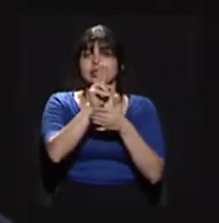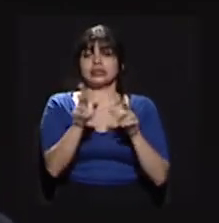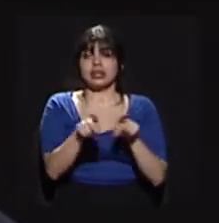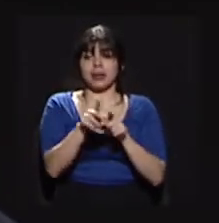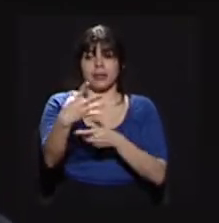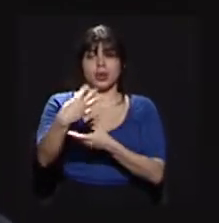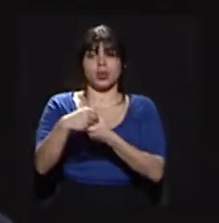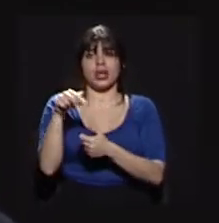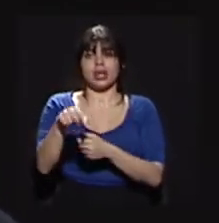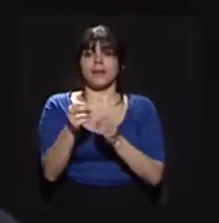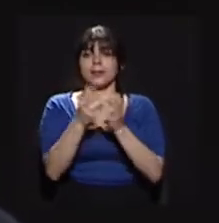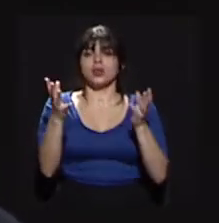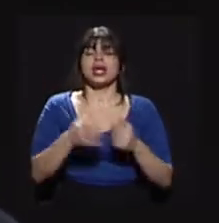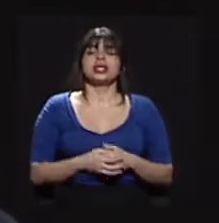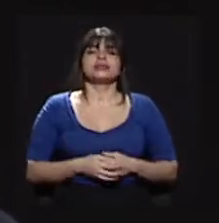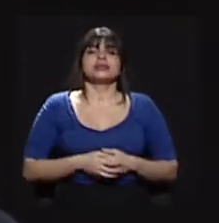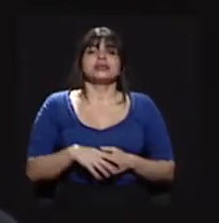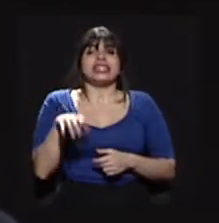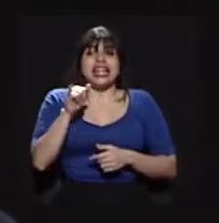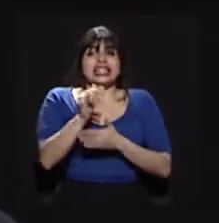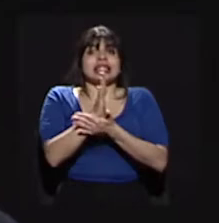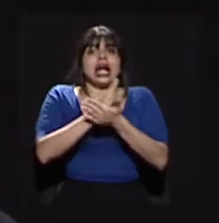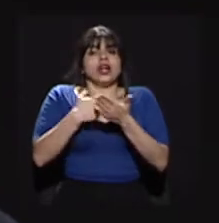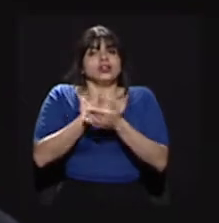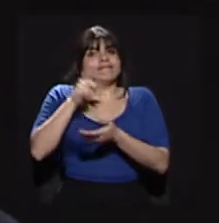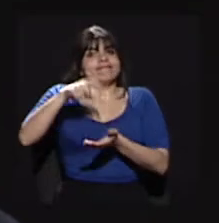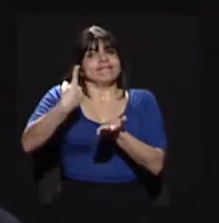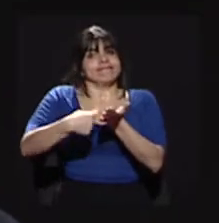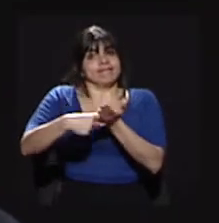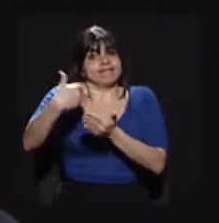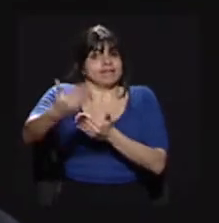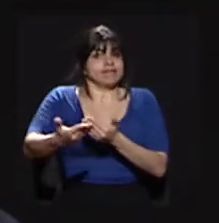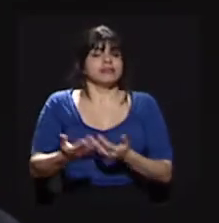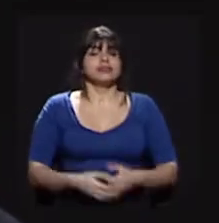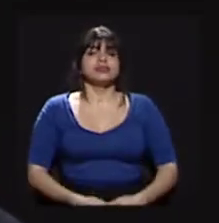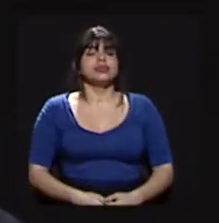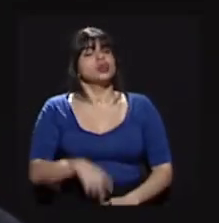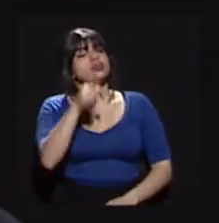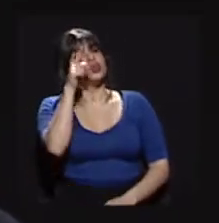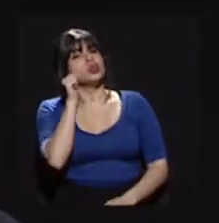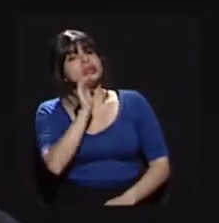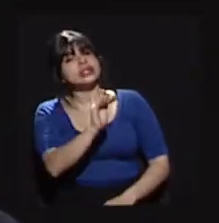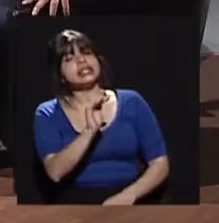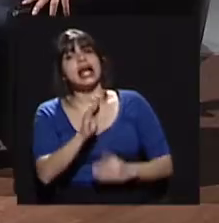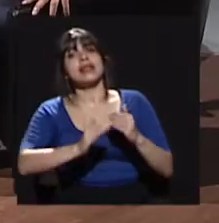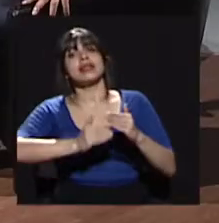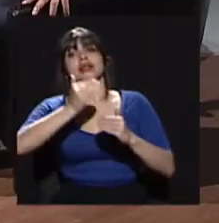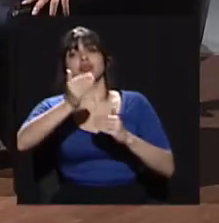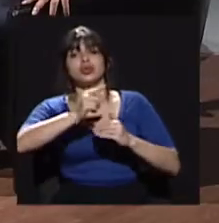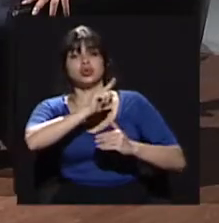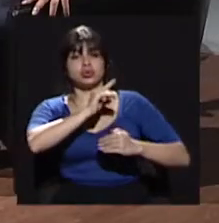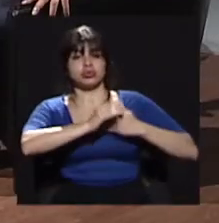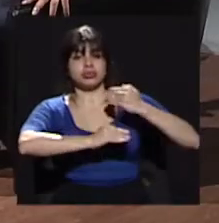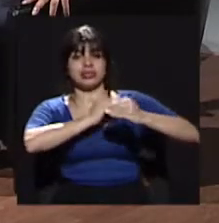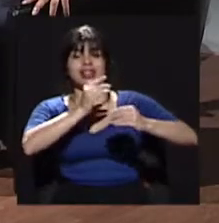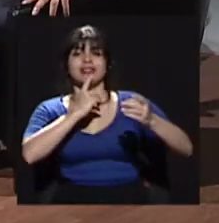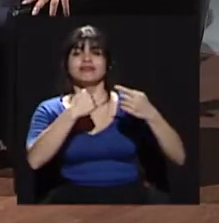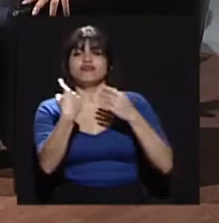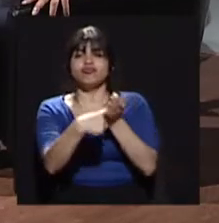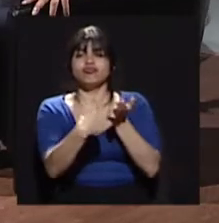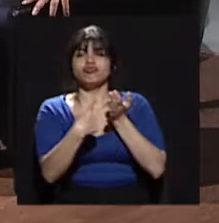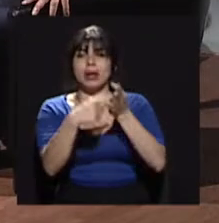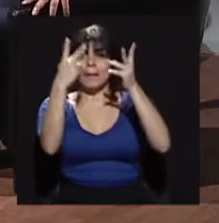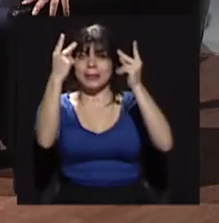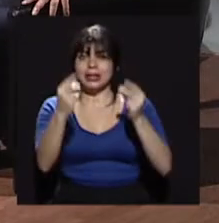o públicas es algo que tendremos que discutir en su momento entonces después del proceso de discusión del presupuesto